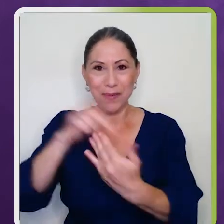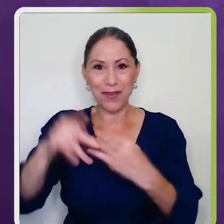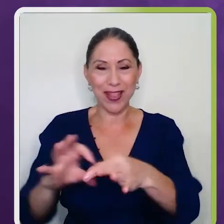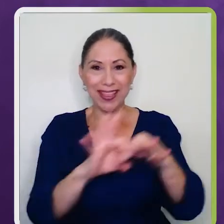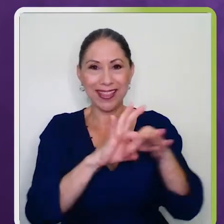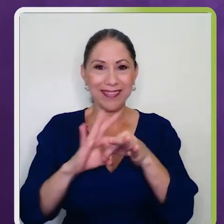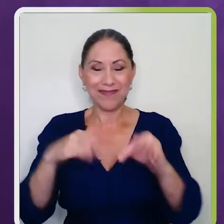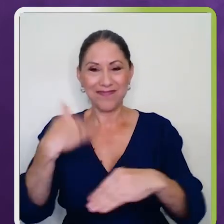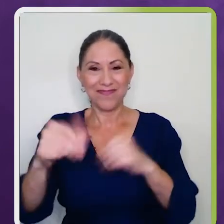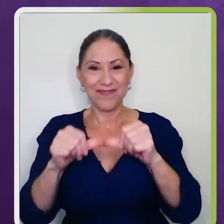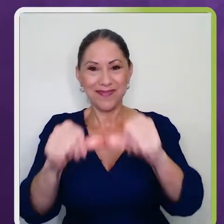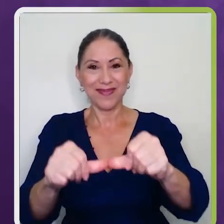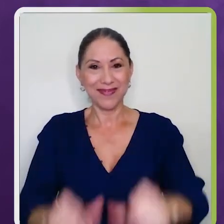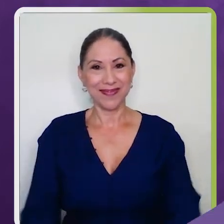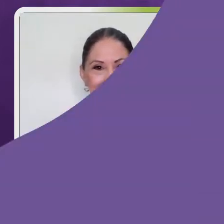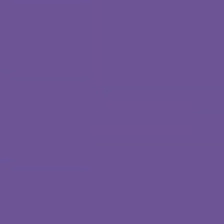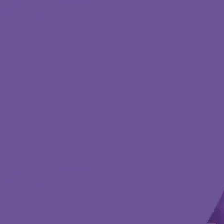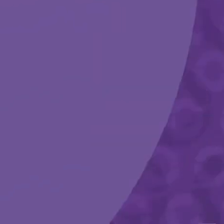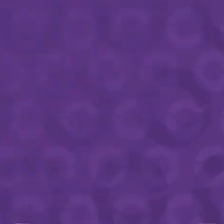edición de Nexus. Ya volvemos.